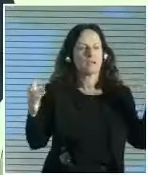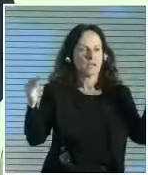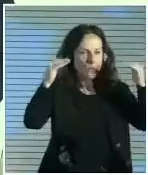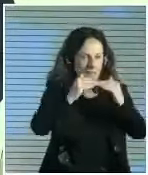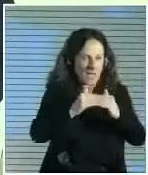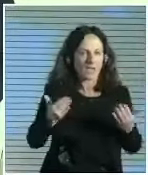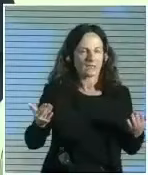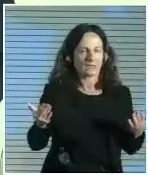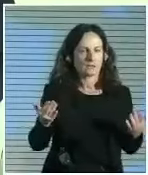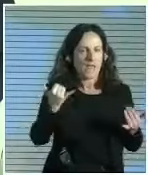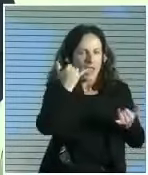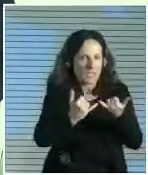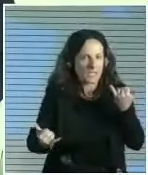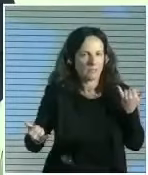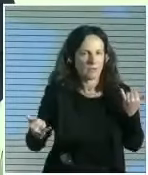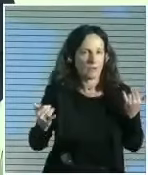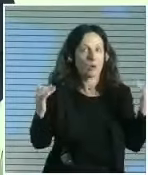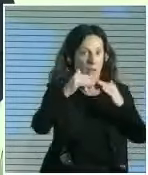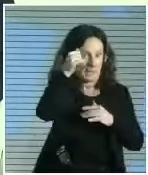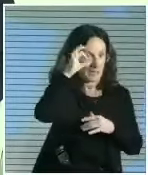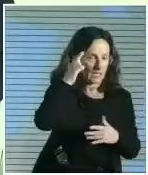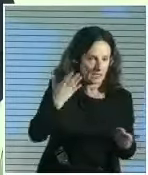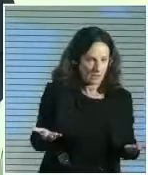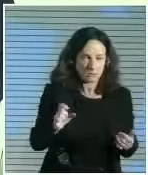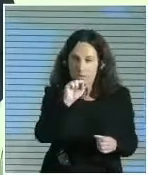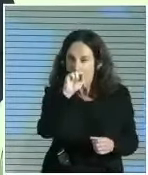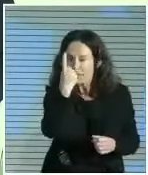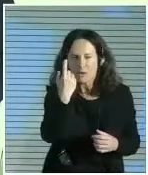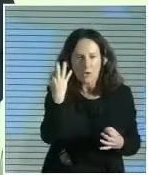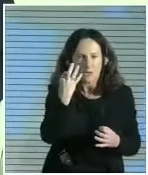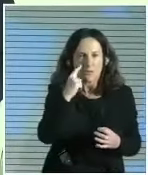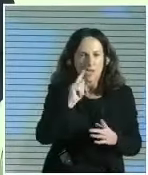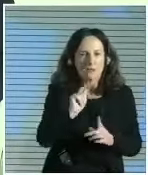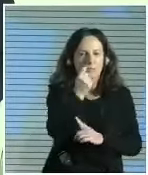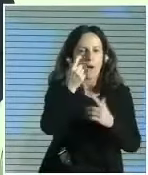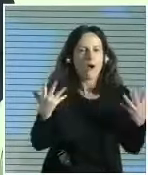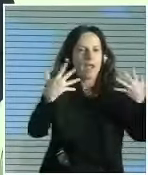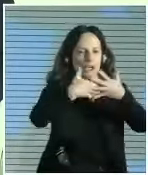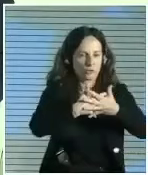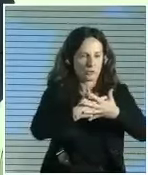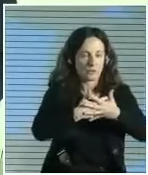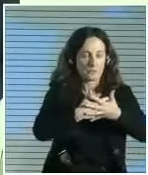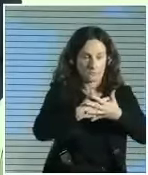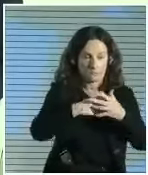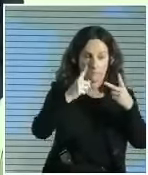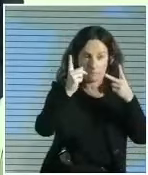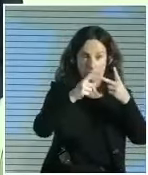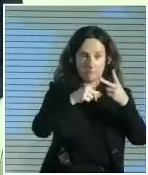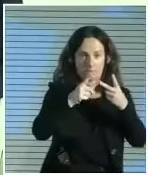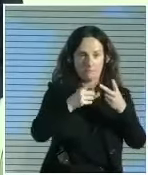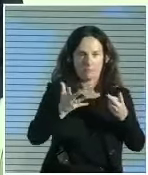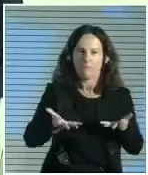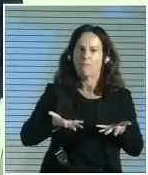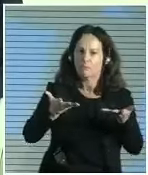primero sería encontrar esa manera, ¿no? de encontrar ese encuentro. Luego, otorgar relevancia a la actividad